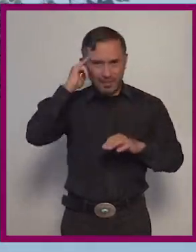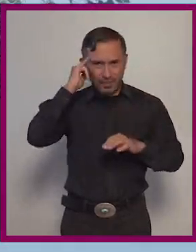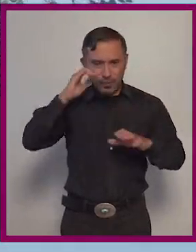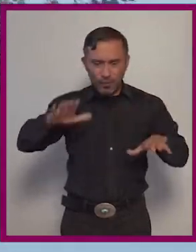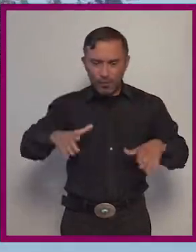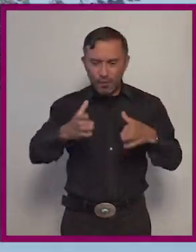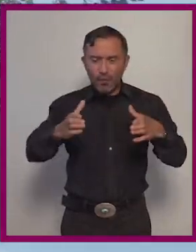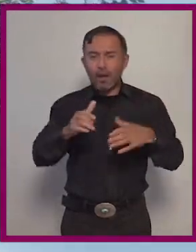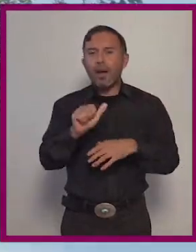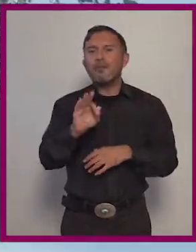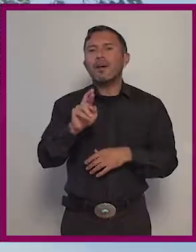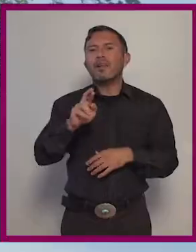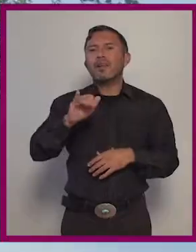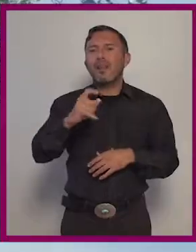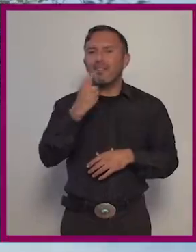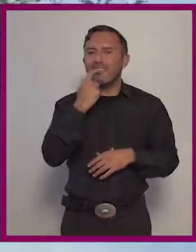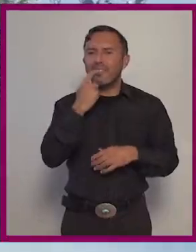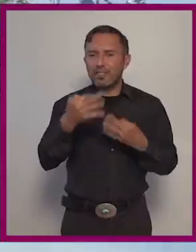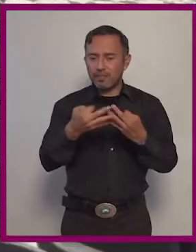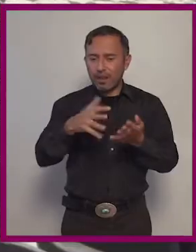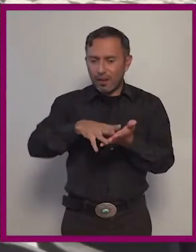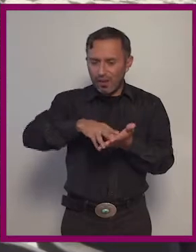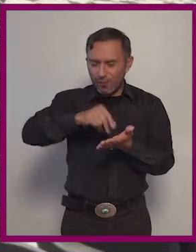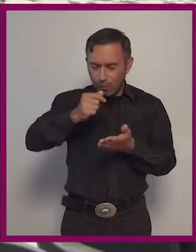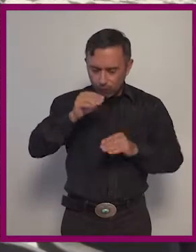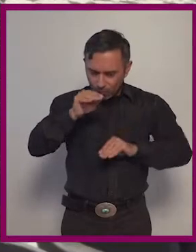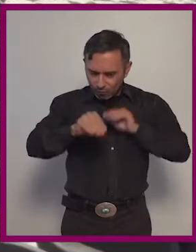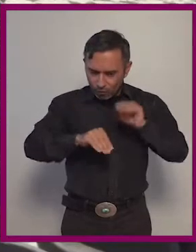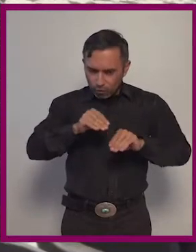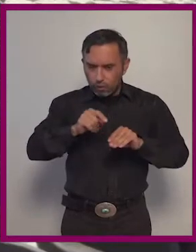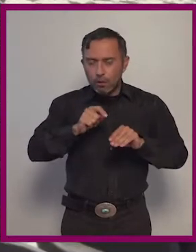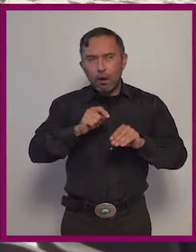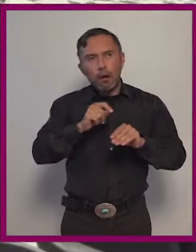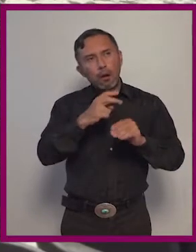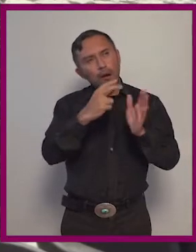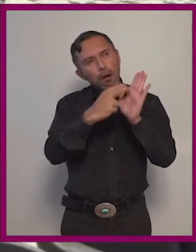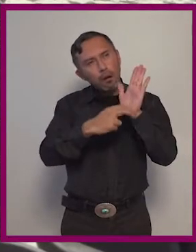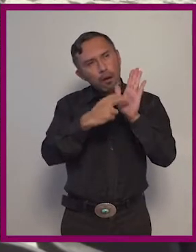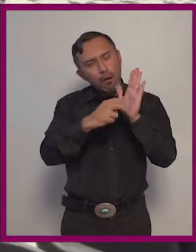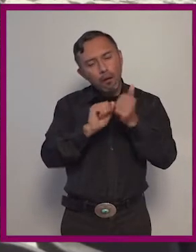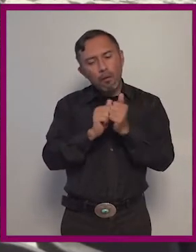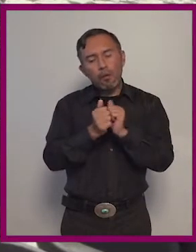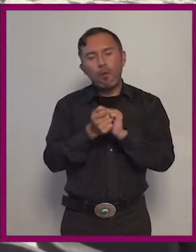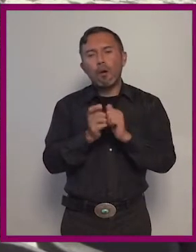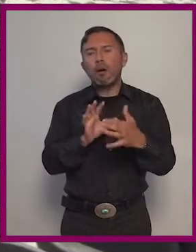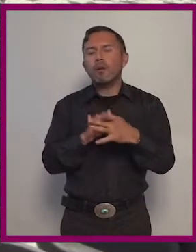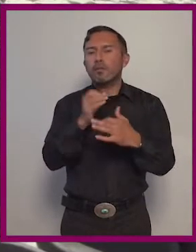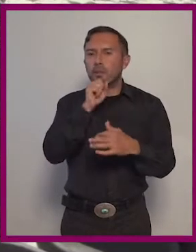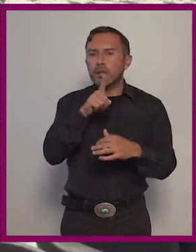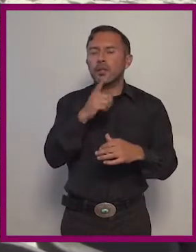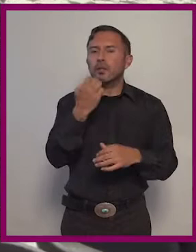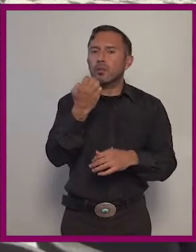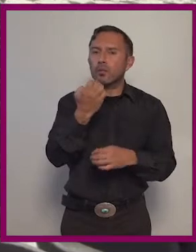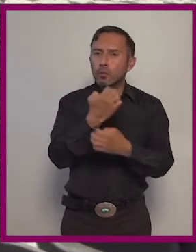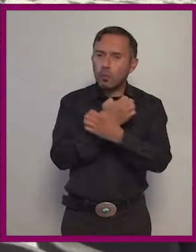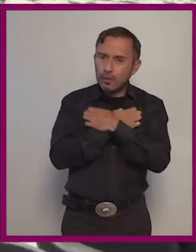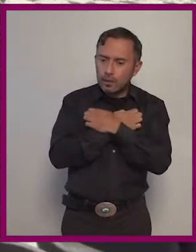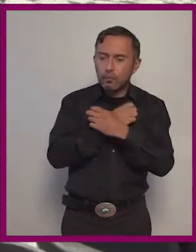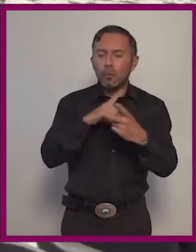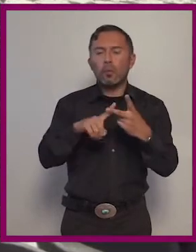La transformación me ha hecho crecer en otro ámbito también, ¿no? Tanto educativo, profesional,